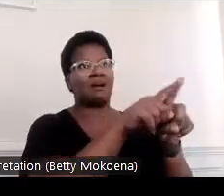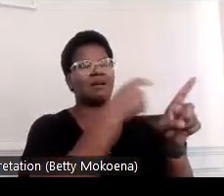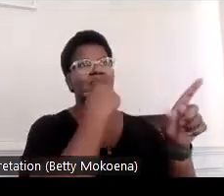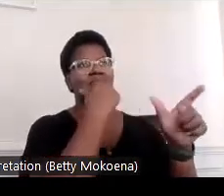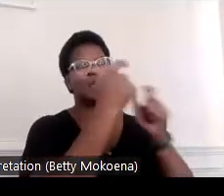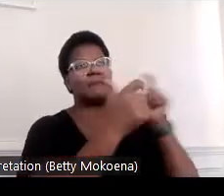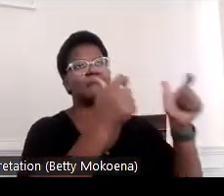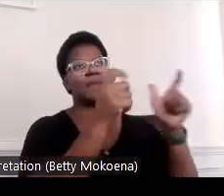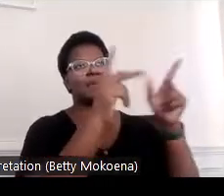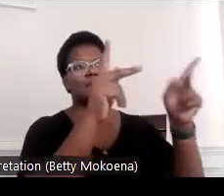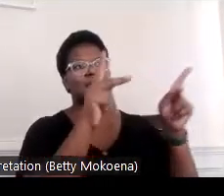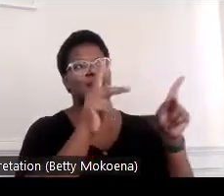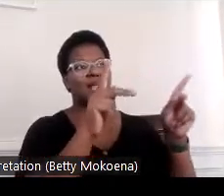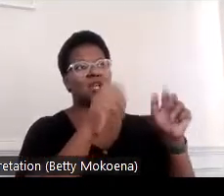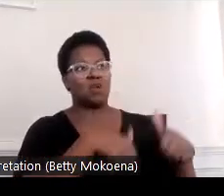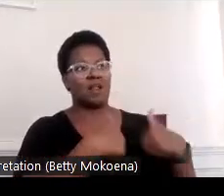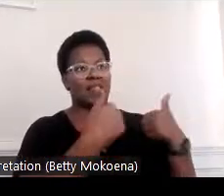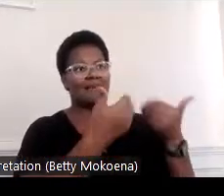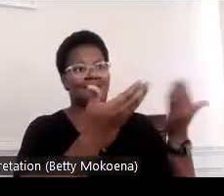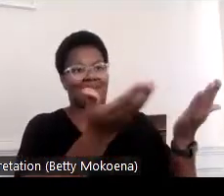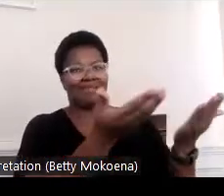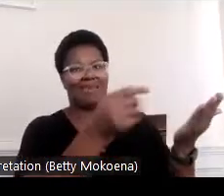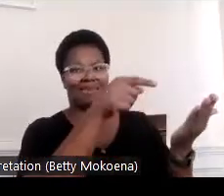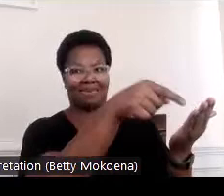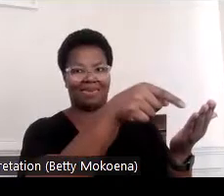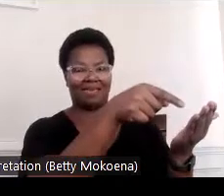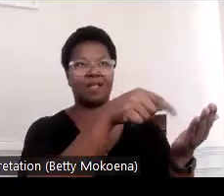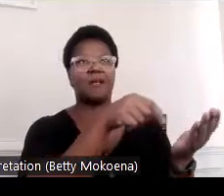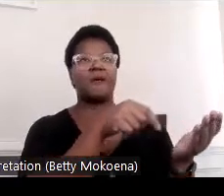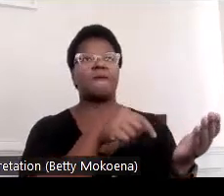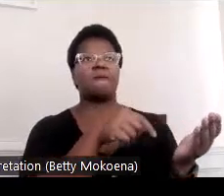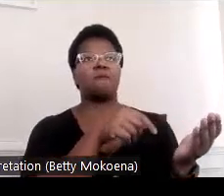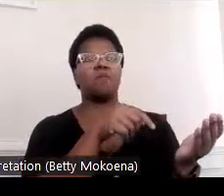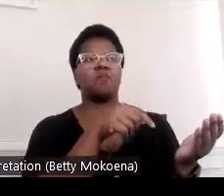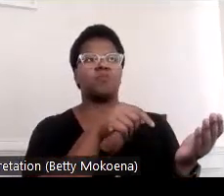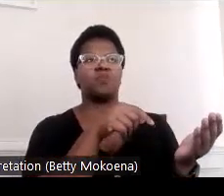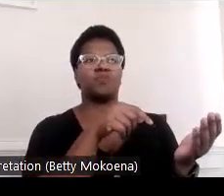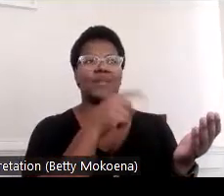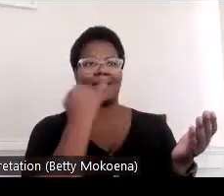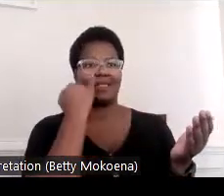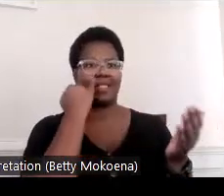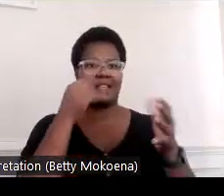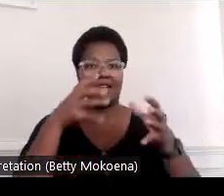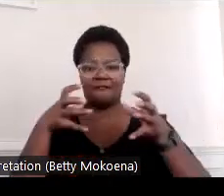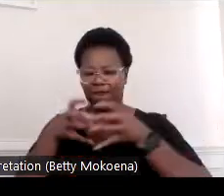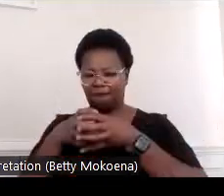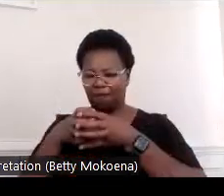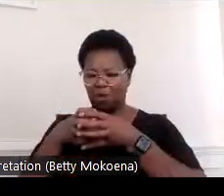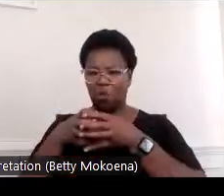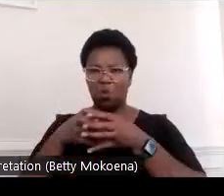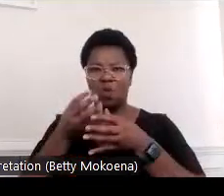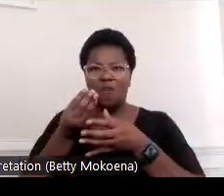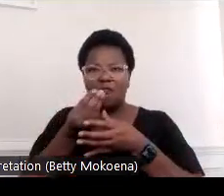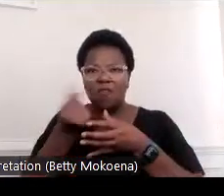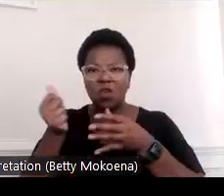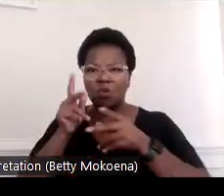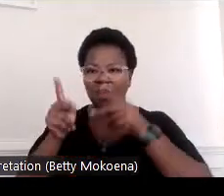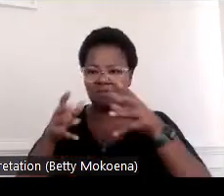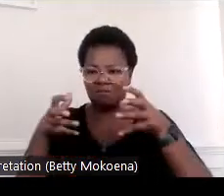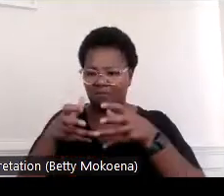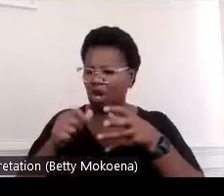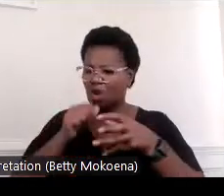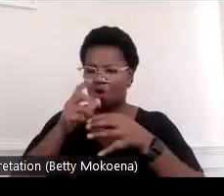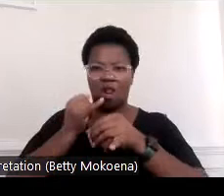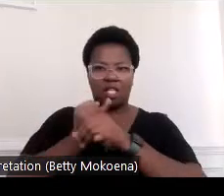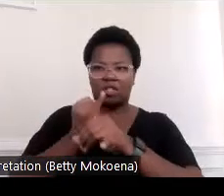verdad es un lugar bastante enorme en la cual vive mucha gente Así que si ustedes están en una en un local una